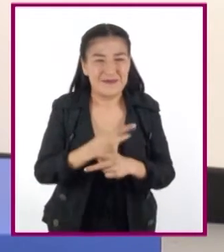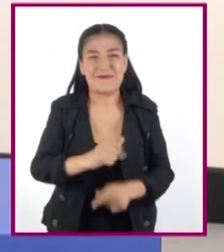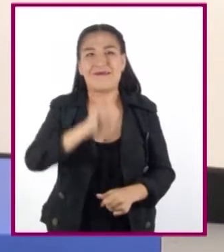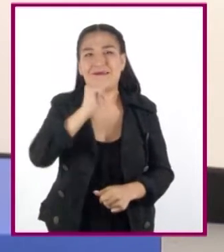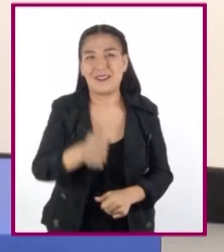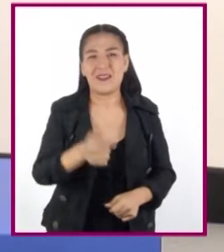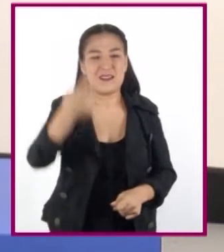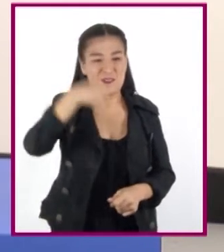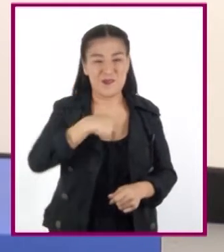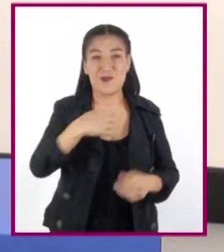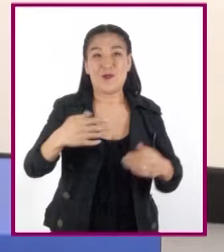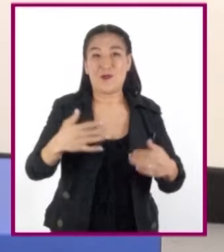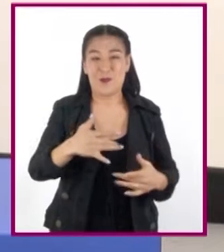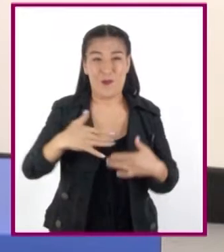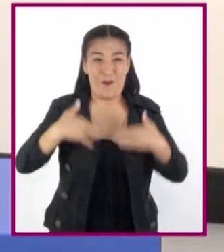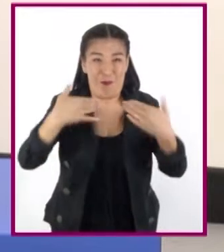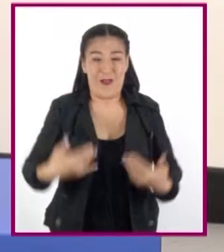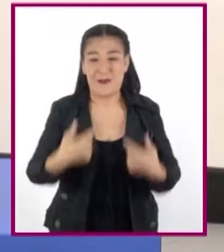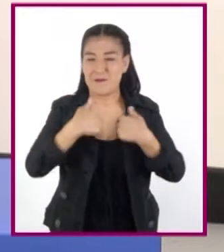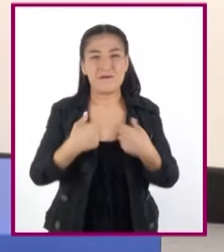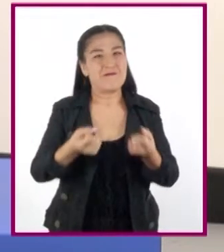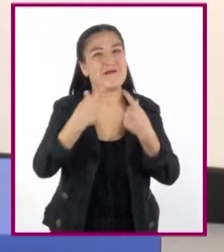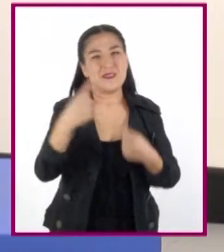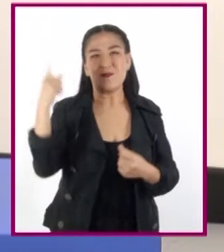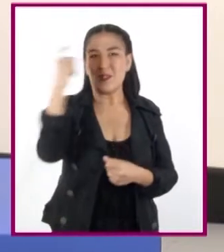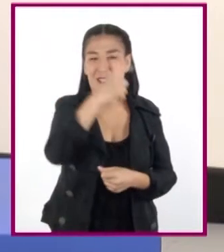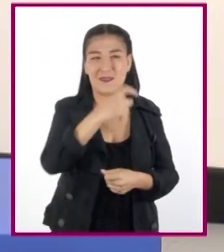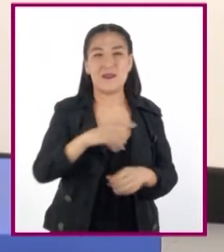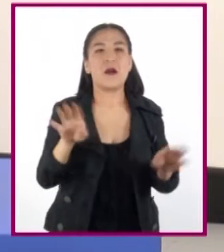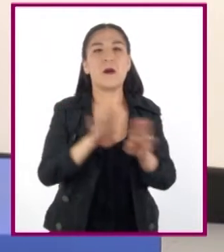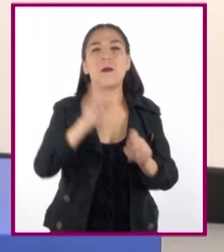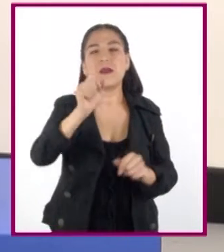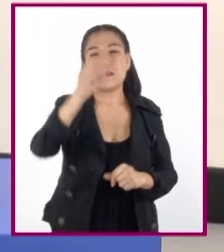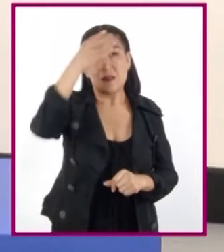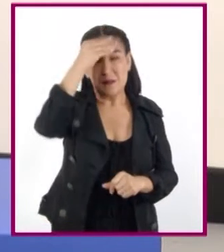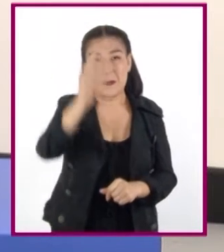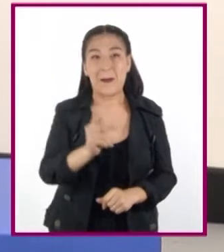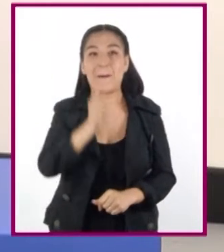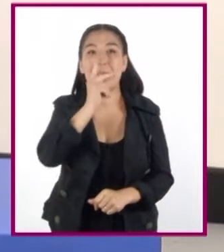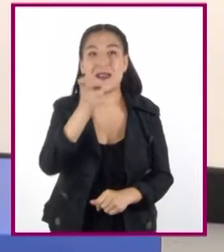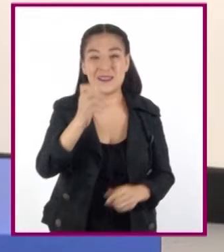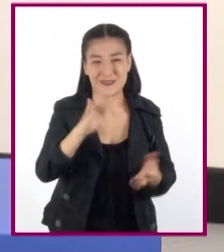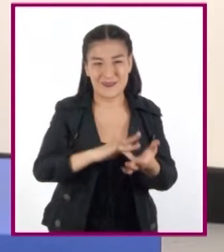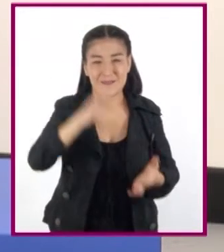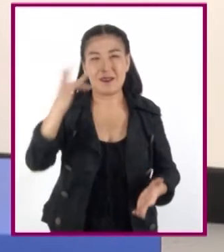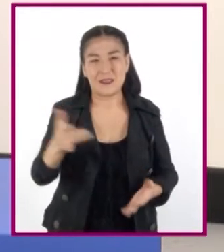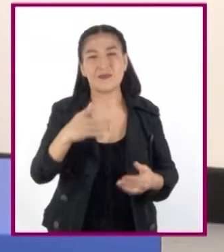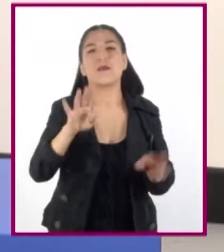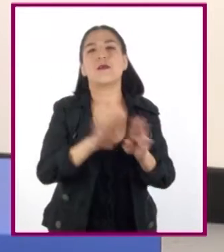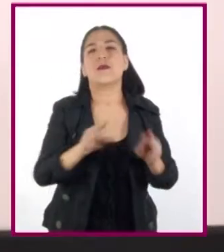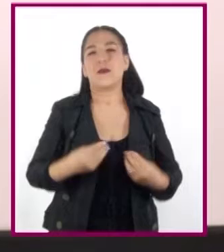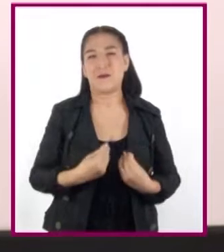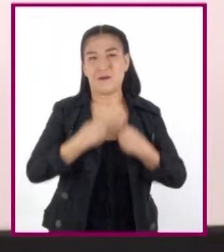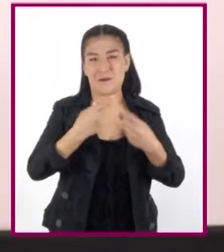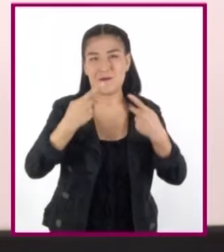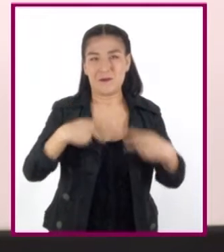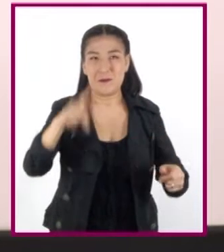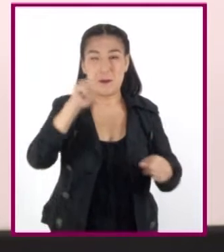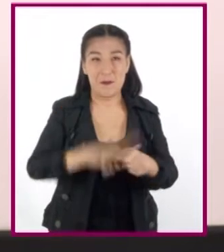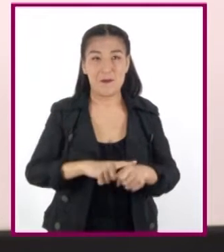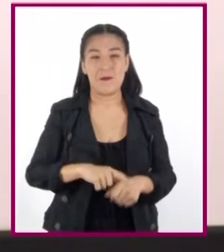mismos. Aprender la palabra no como parte del éxito sin vivirlo personal.